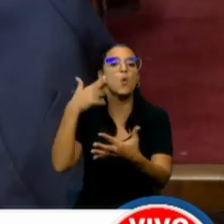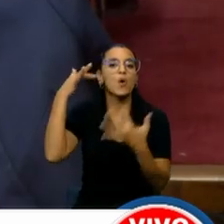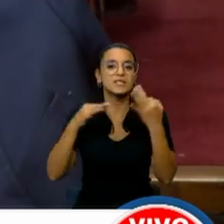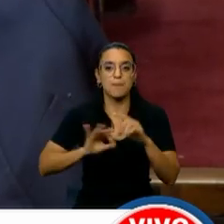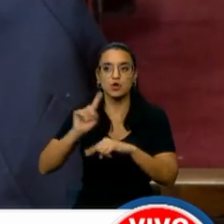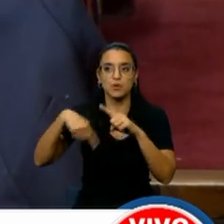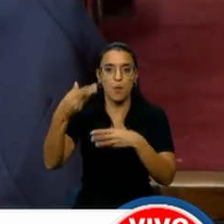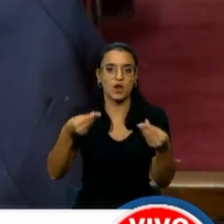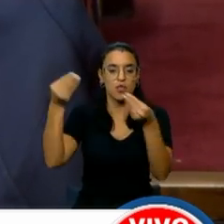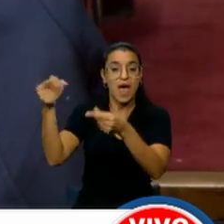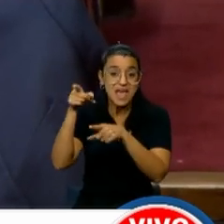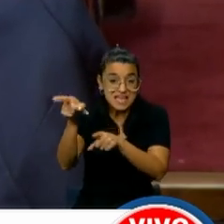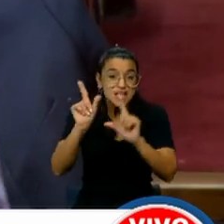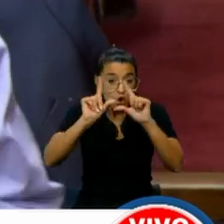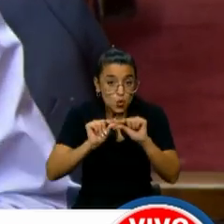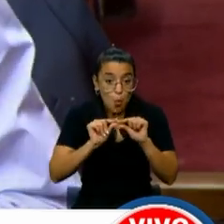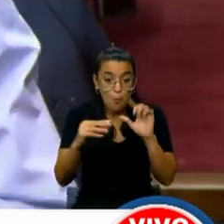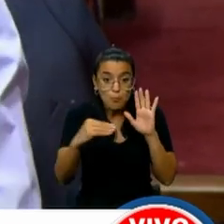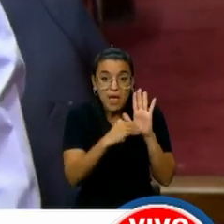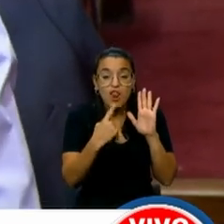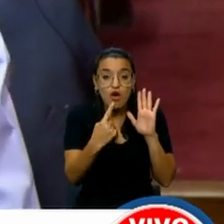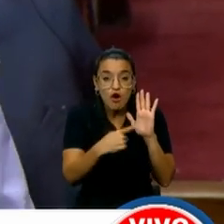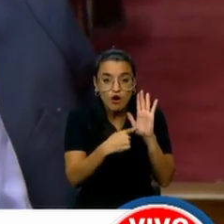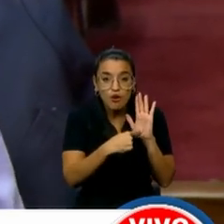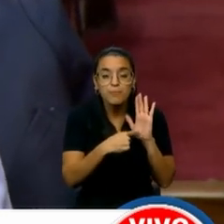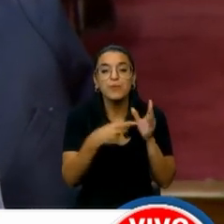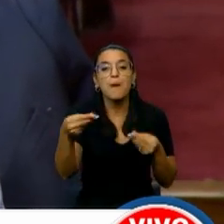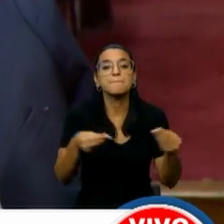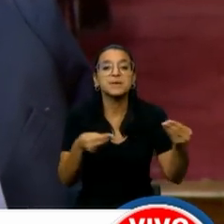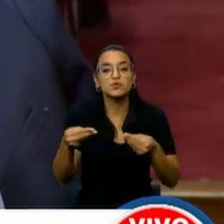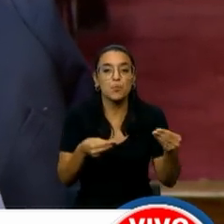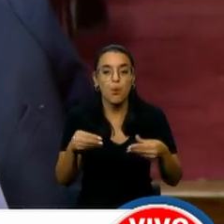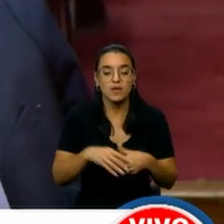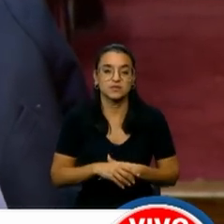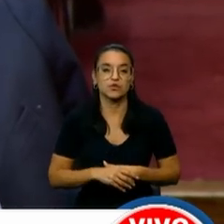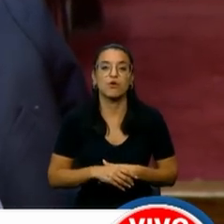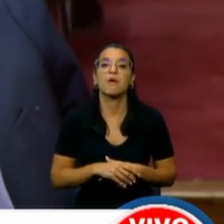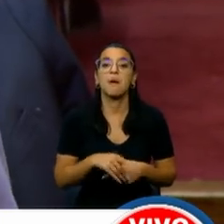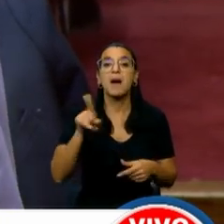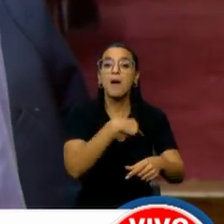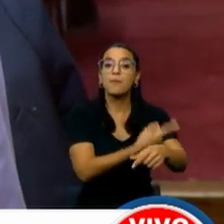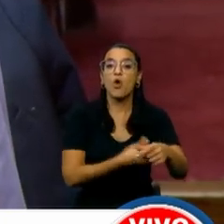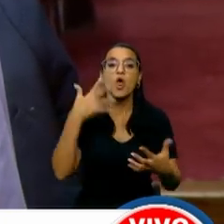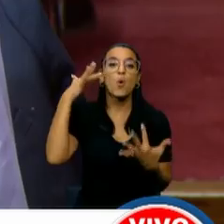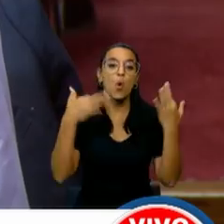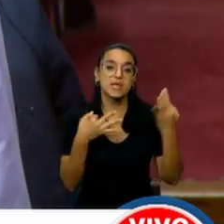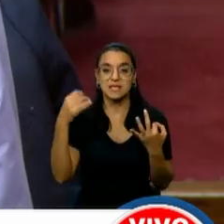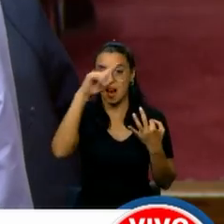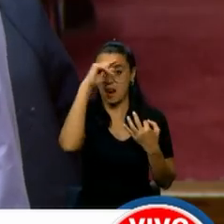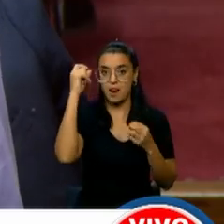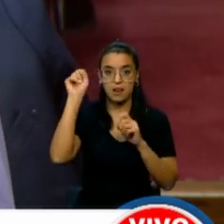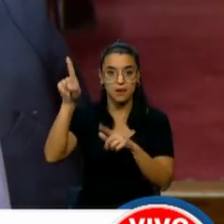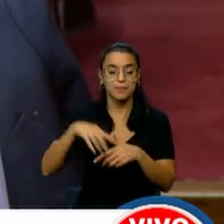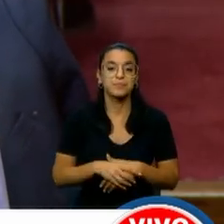ese es el número que está contemplado en el presupuesto para el poder judicial de la nación